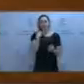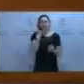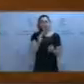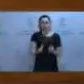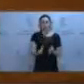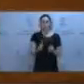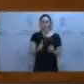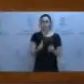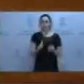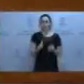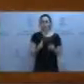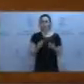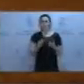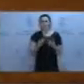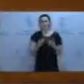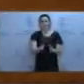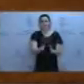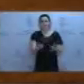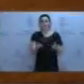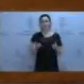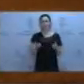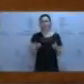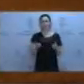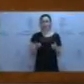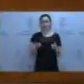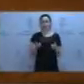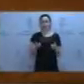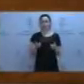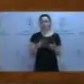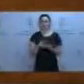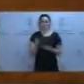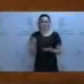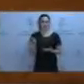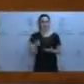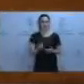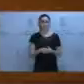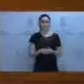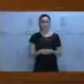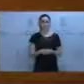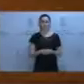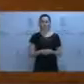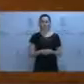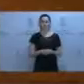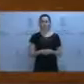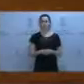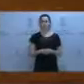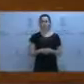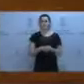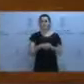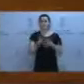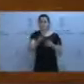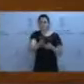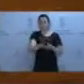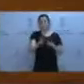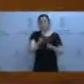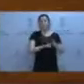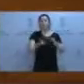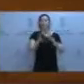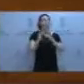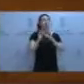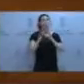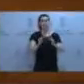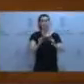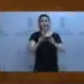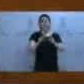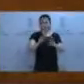tenemos prácticamente todos del mismo, de los taxistas y de sus problemas. El sector